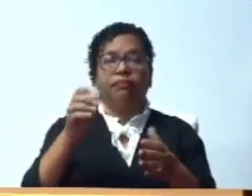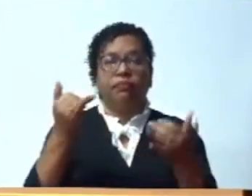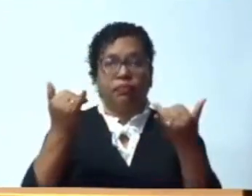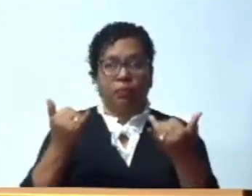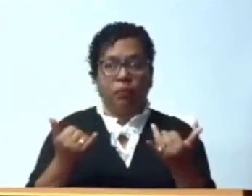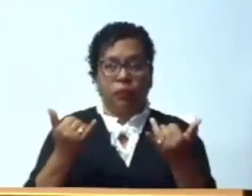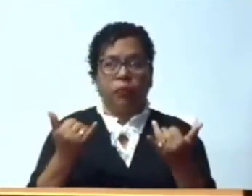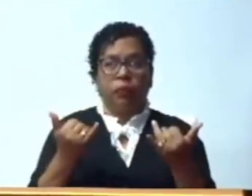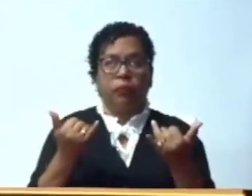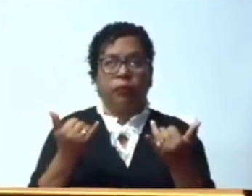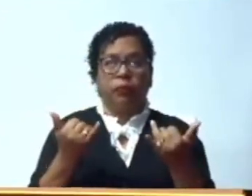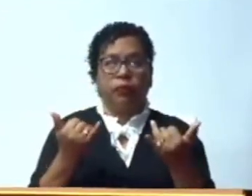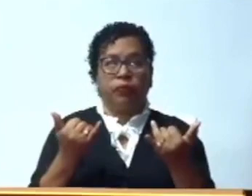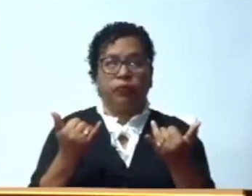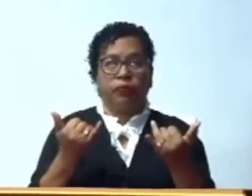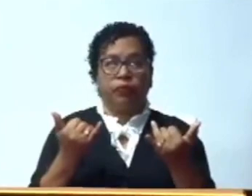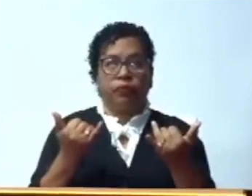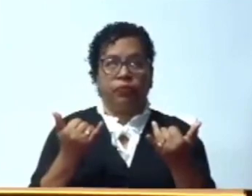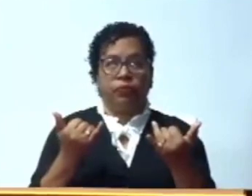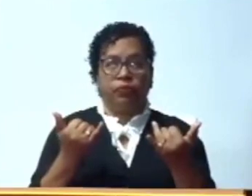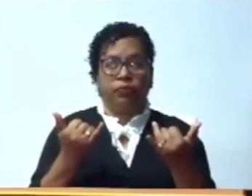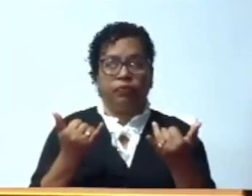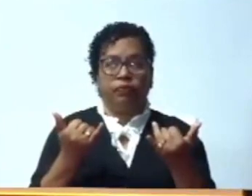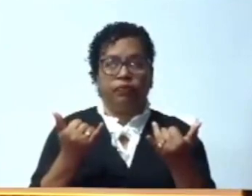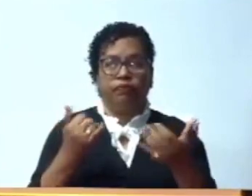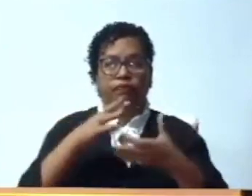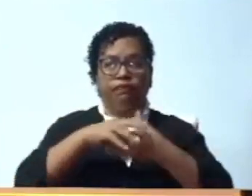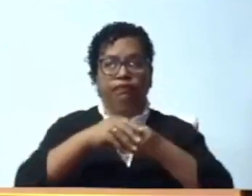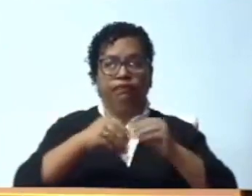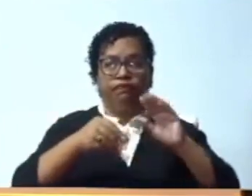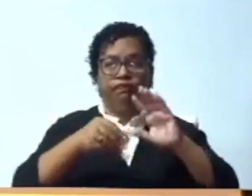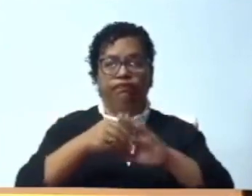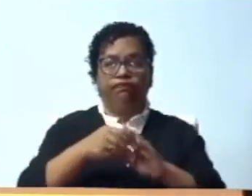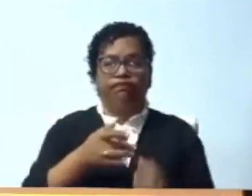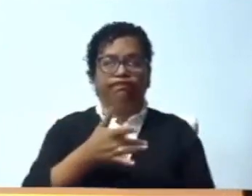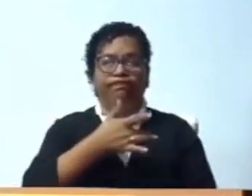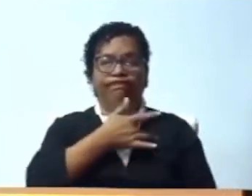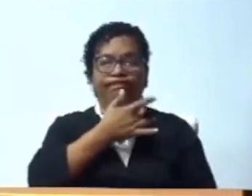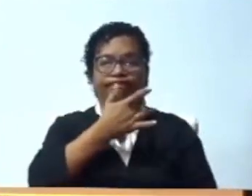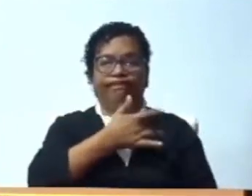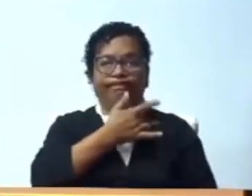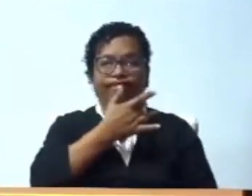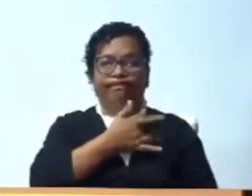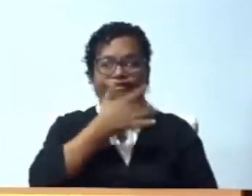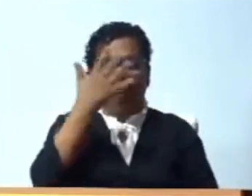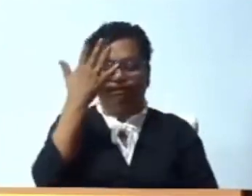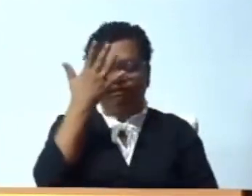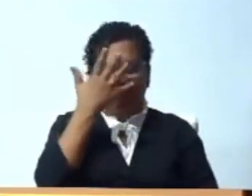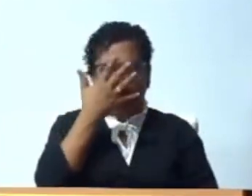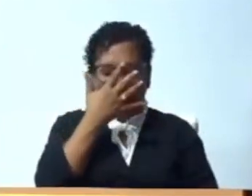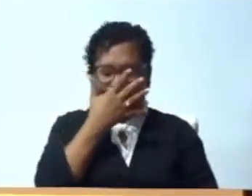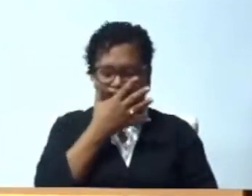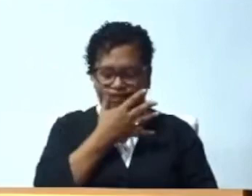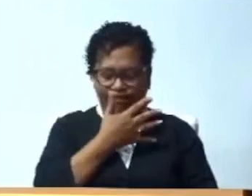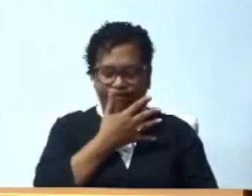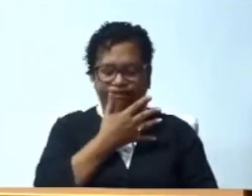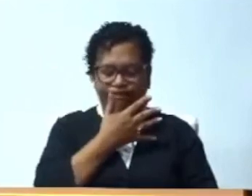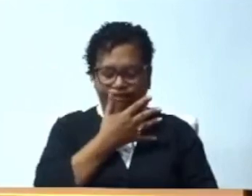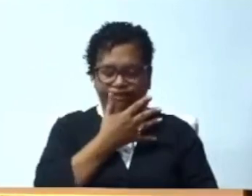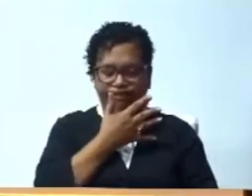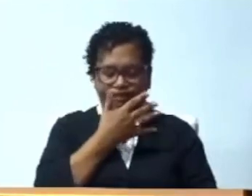hoy con un profundo pesar y preocupación por la situación política